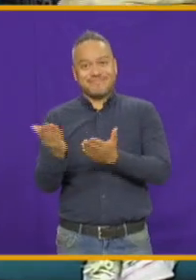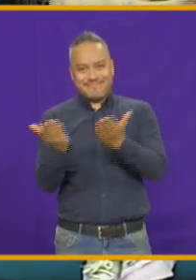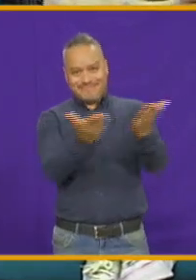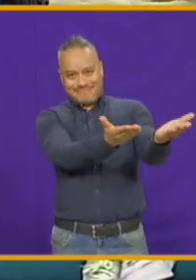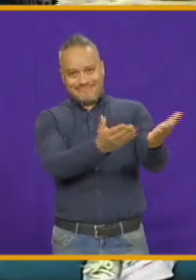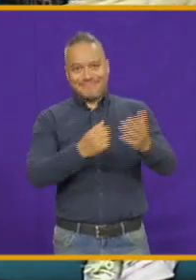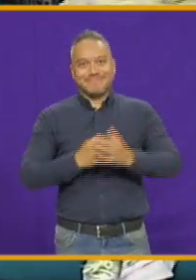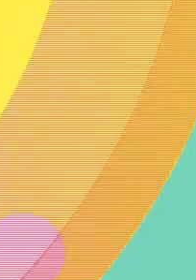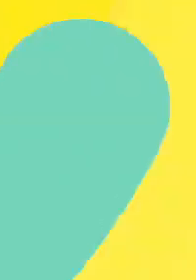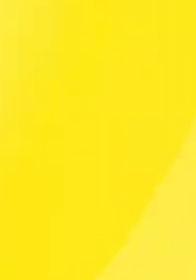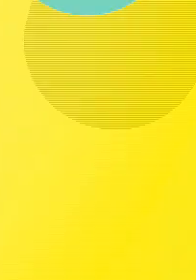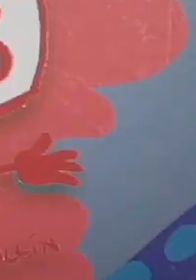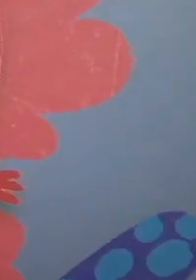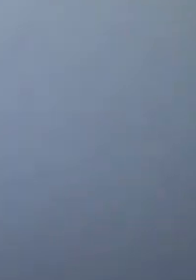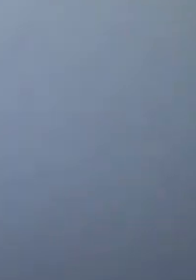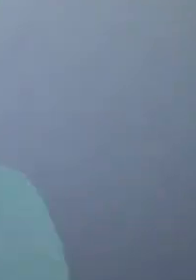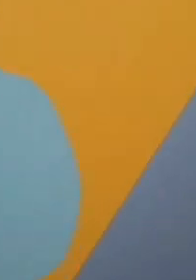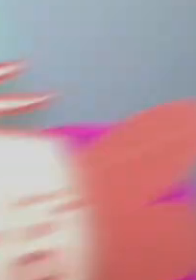empezar